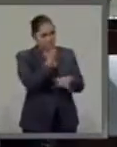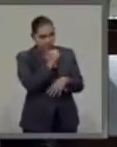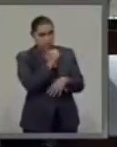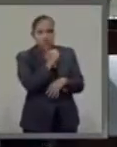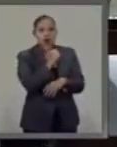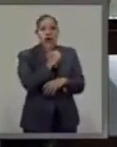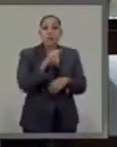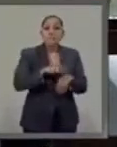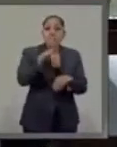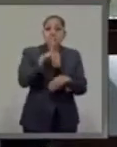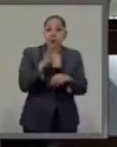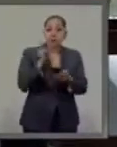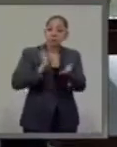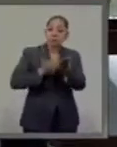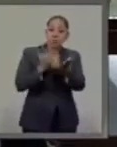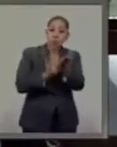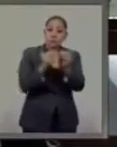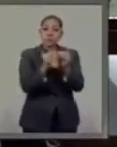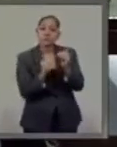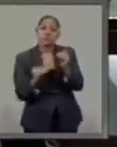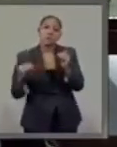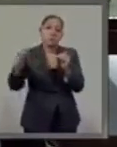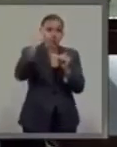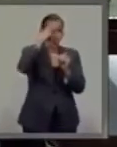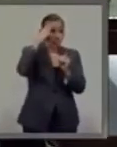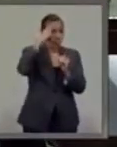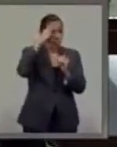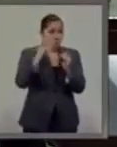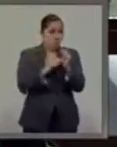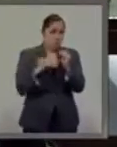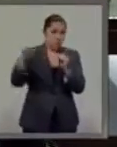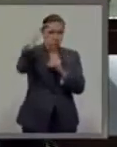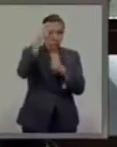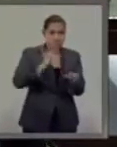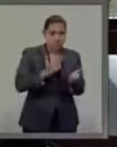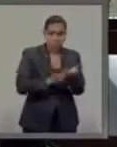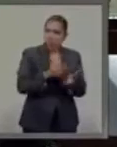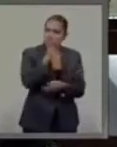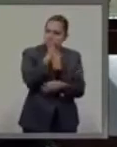la confiscación de bienes y cualesquiera otras penas